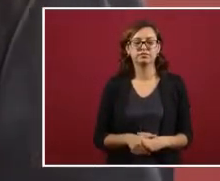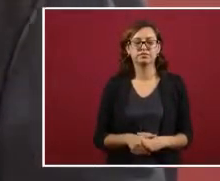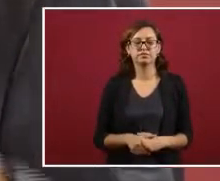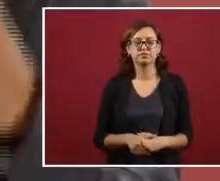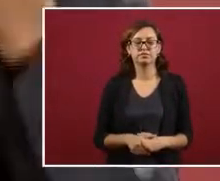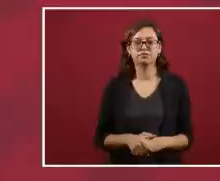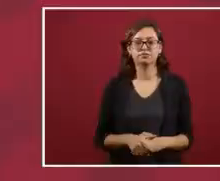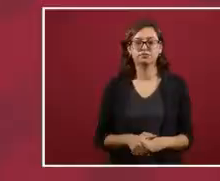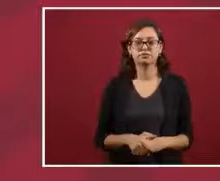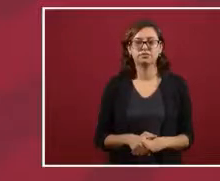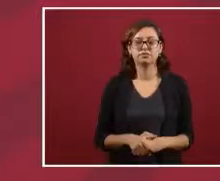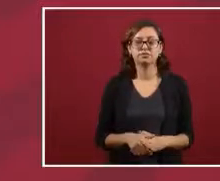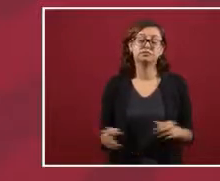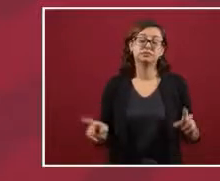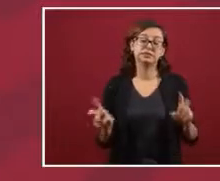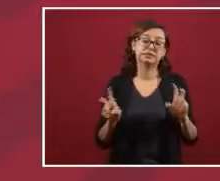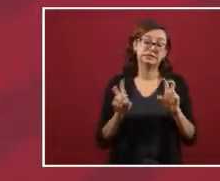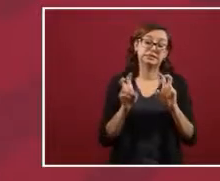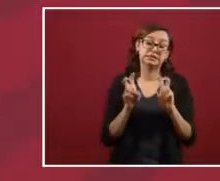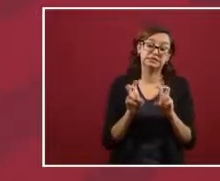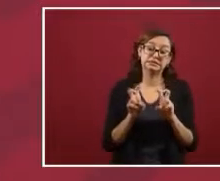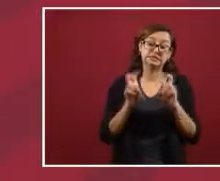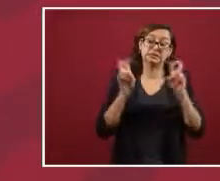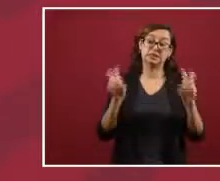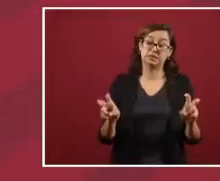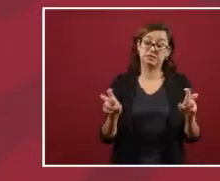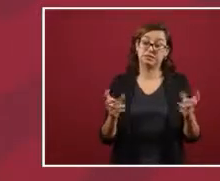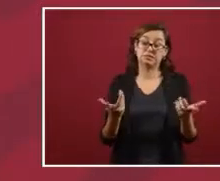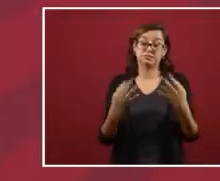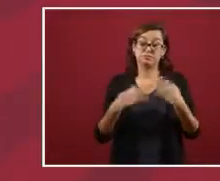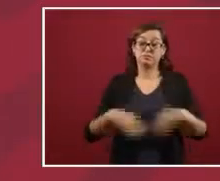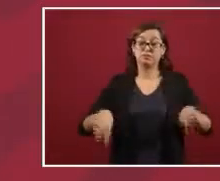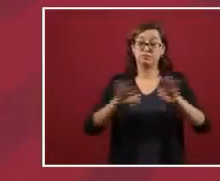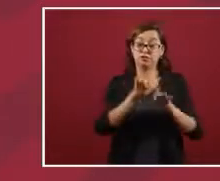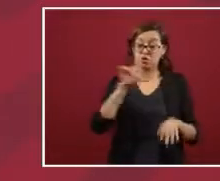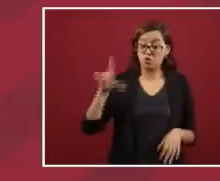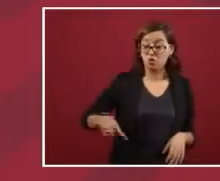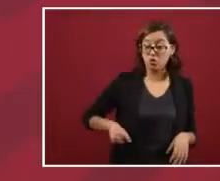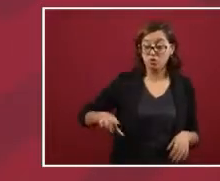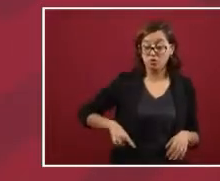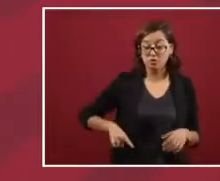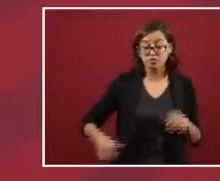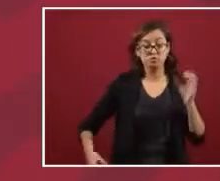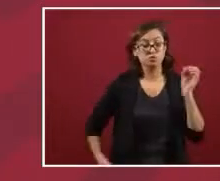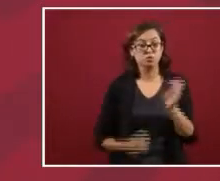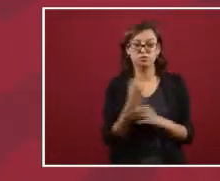el marco de la austeridad republicana con el nuevo gobierno,